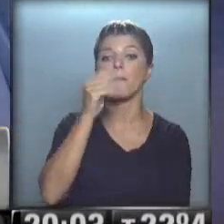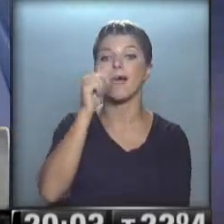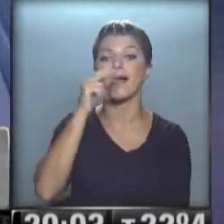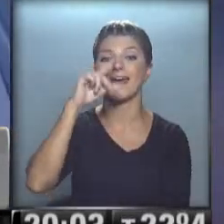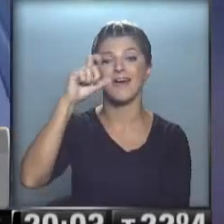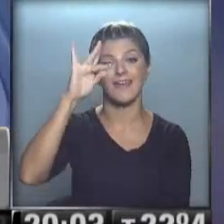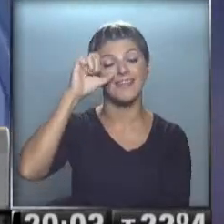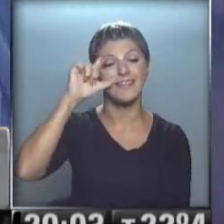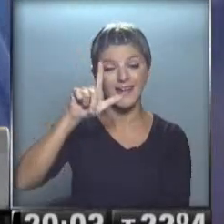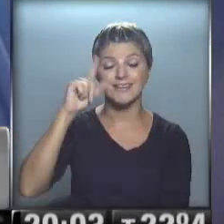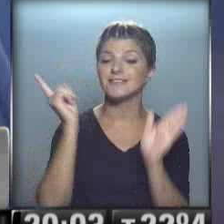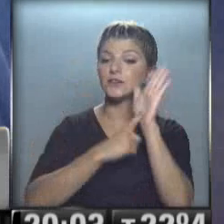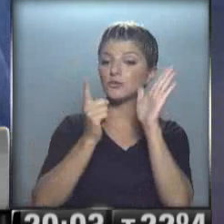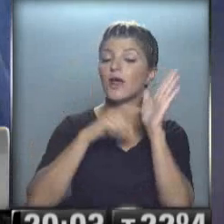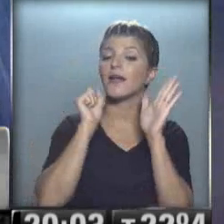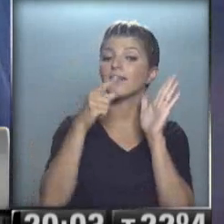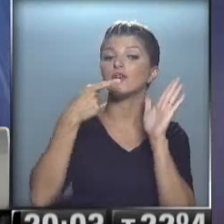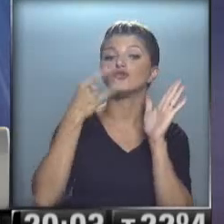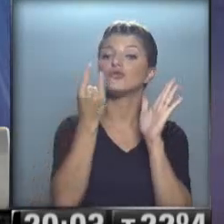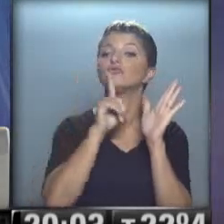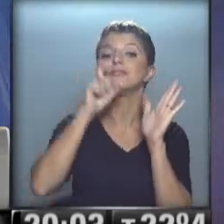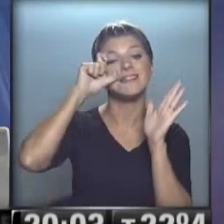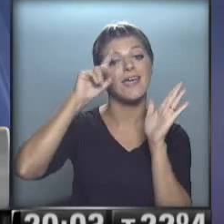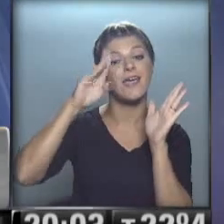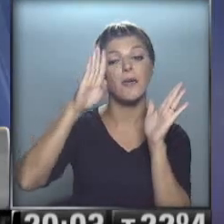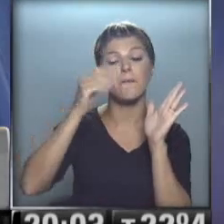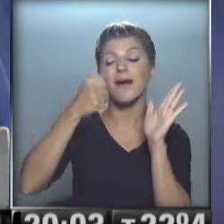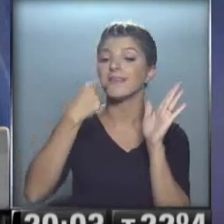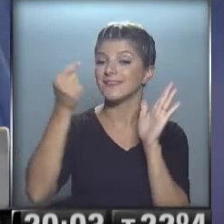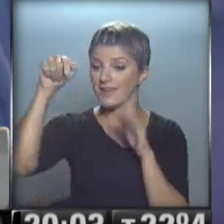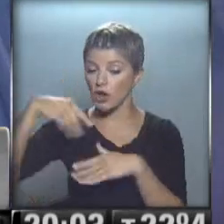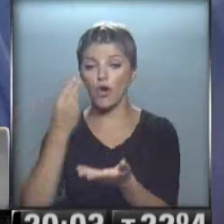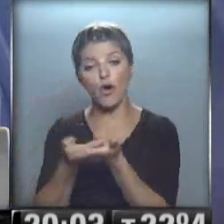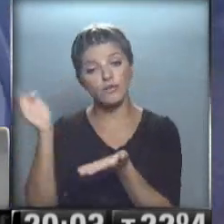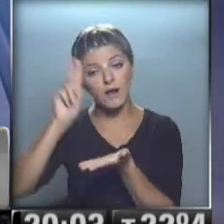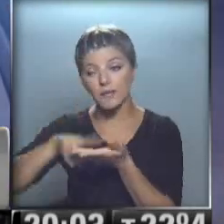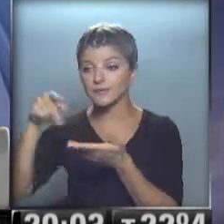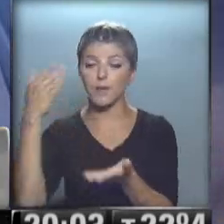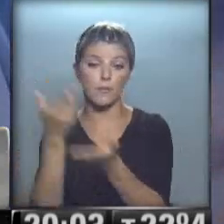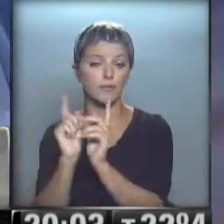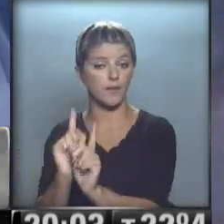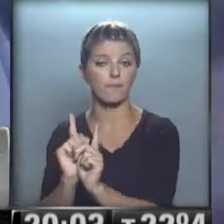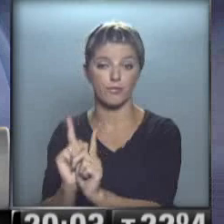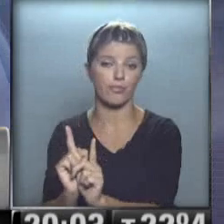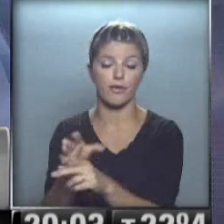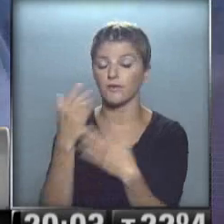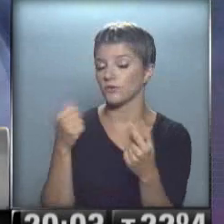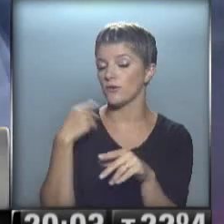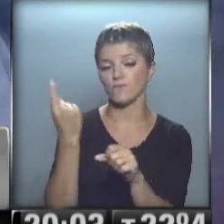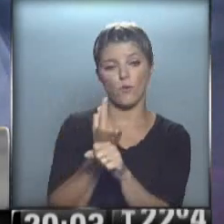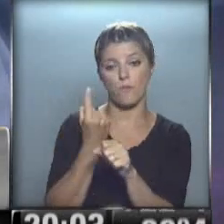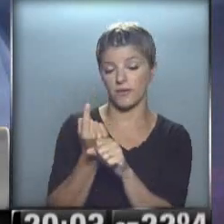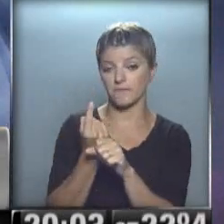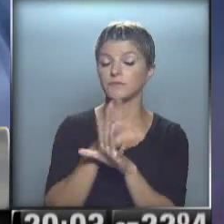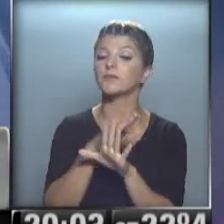titular de SUTEBA, decía que esta vez nuevamente la propuesta del gobierno se reiteraba, que no alcanzaba. Y por otra parte también